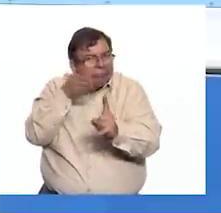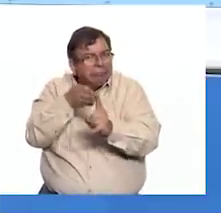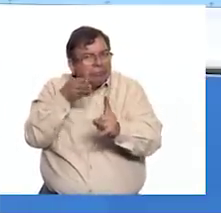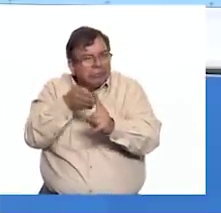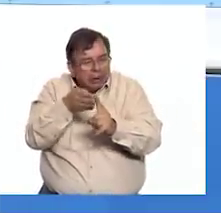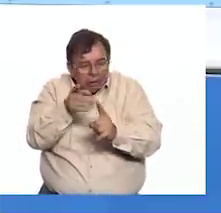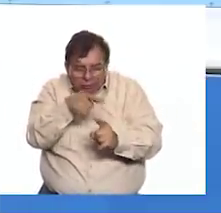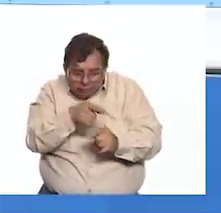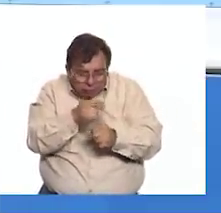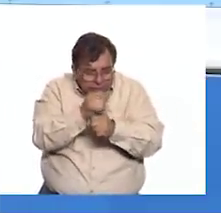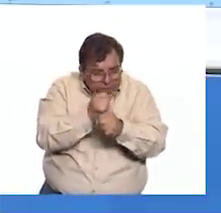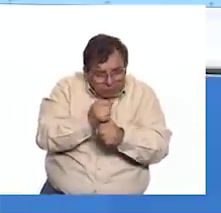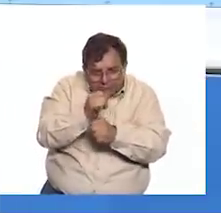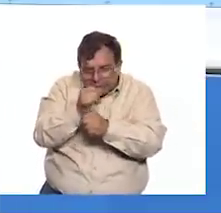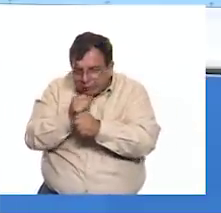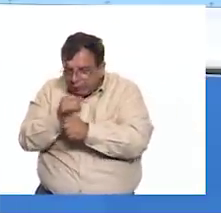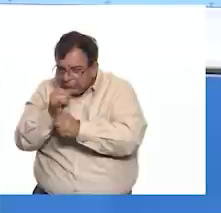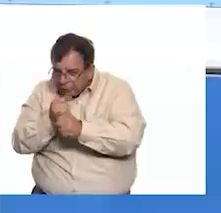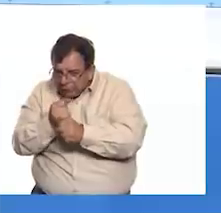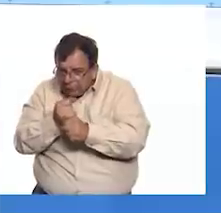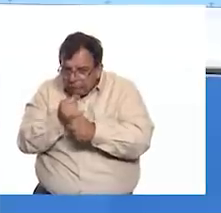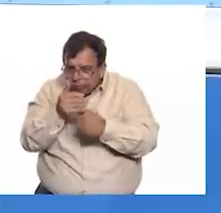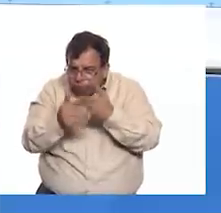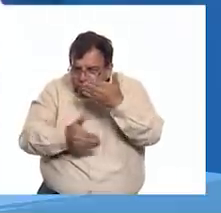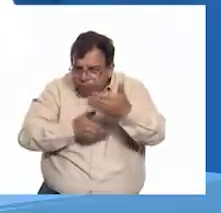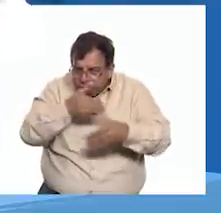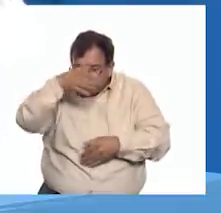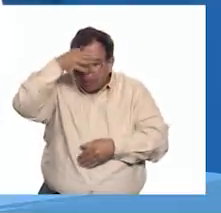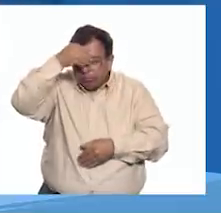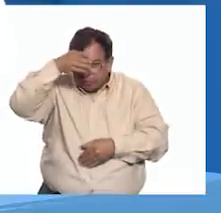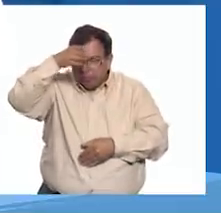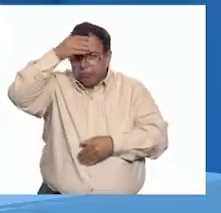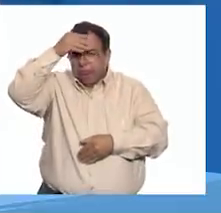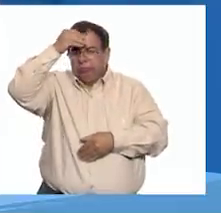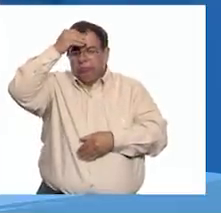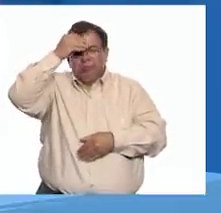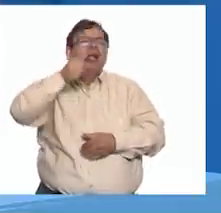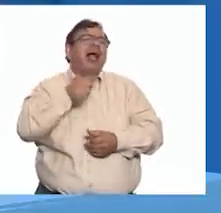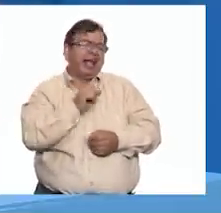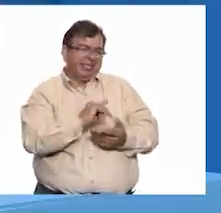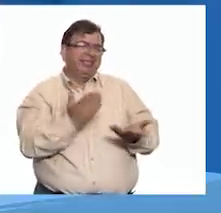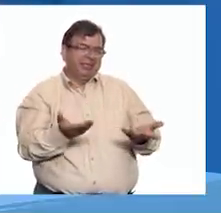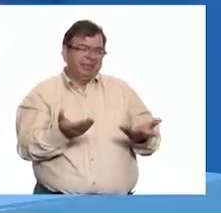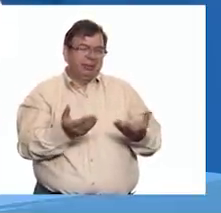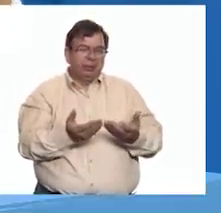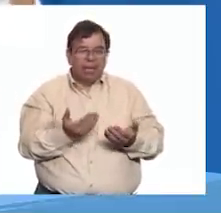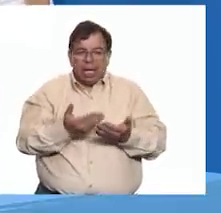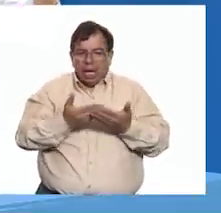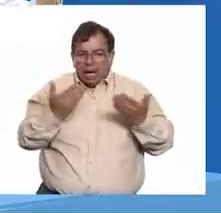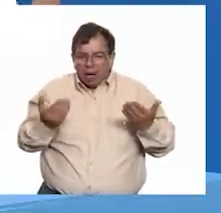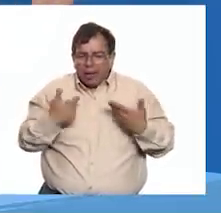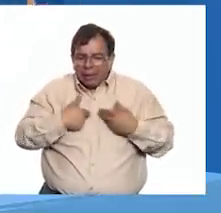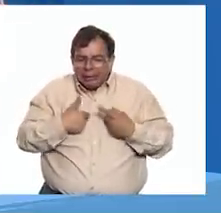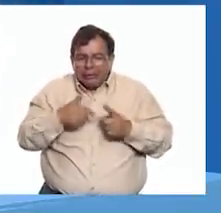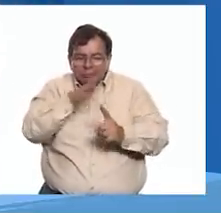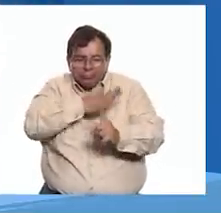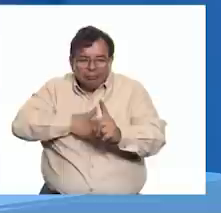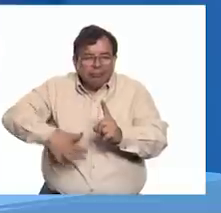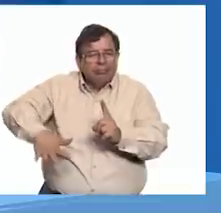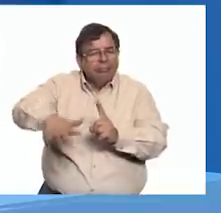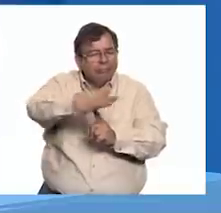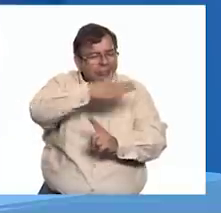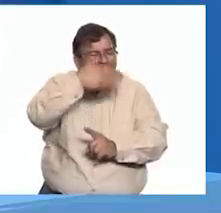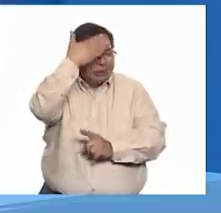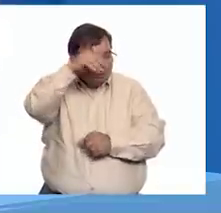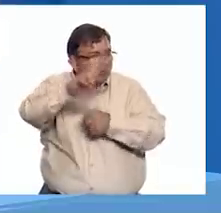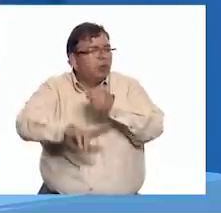la que podemos investigar y también seguir aprendiendo. Así es, Larisa. Ahora ya tenemos el contexto natural de la